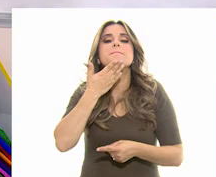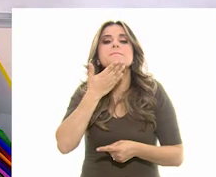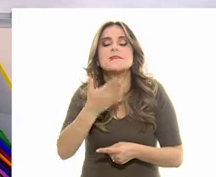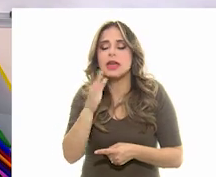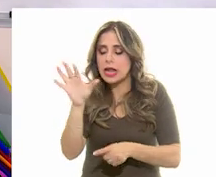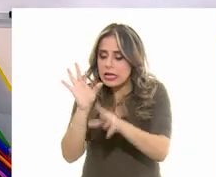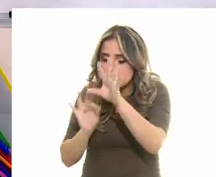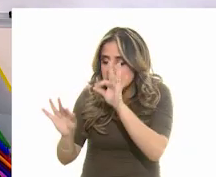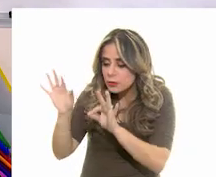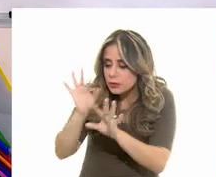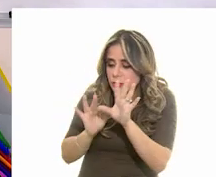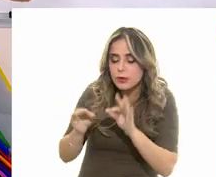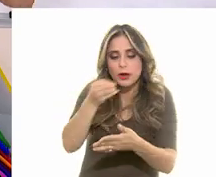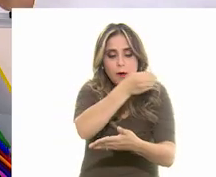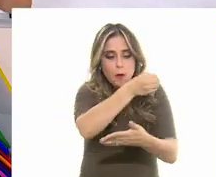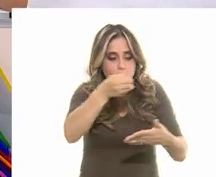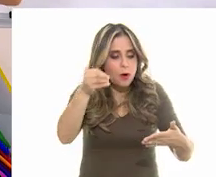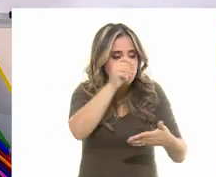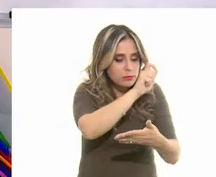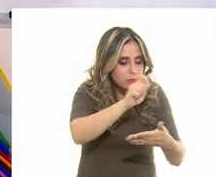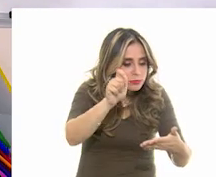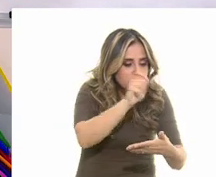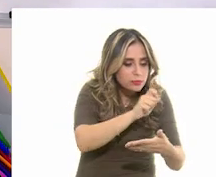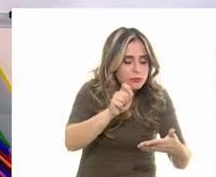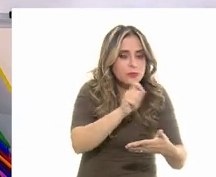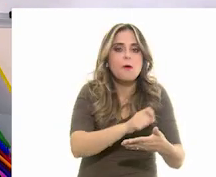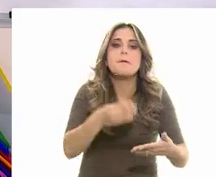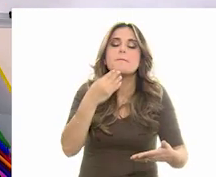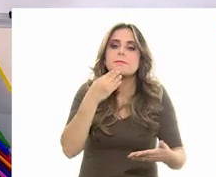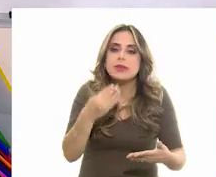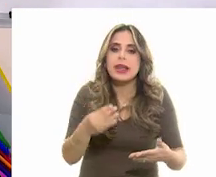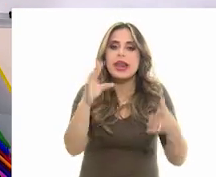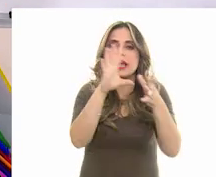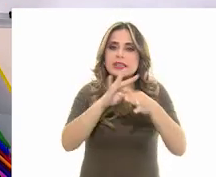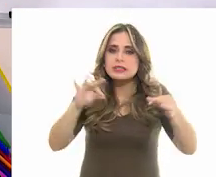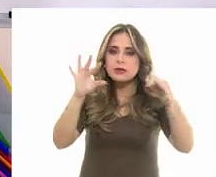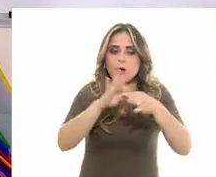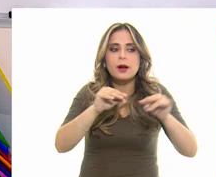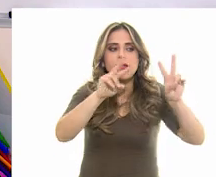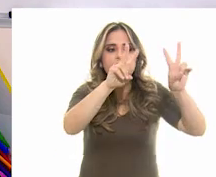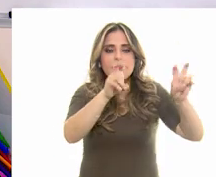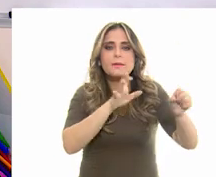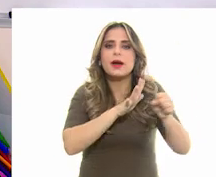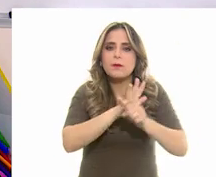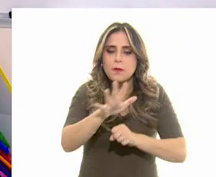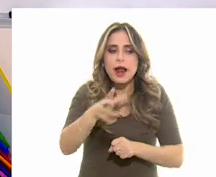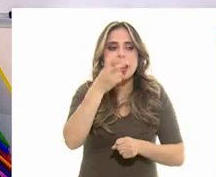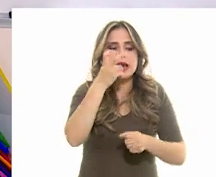seguir escribiendo, detallando, y a lo mejor si alguna palabra